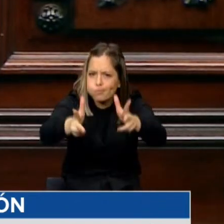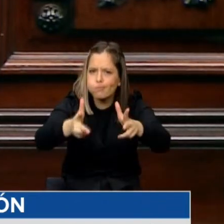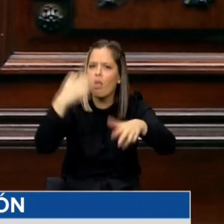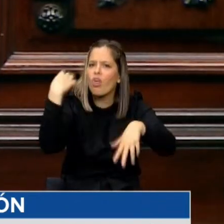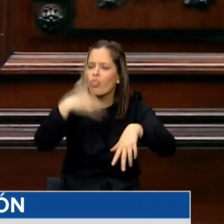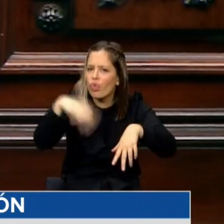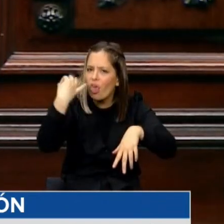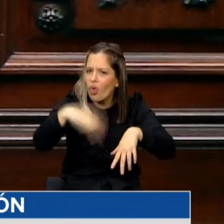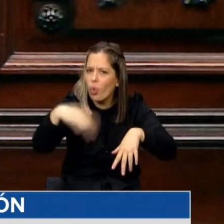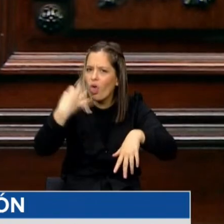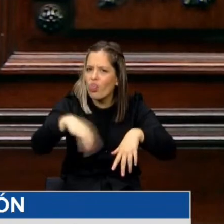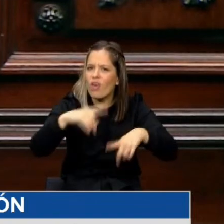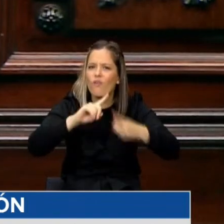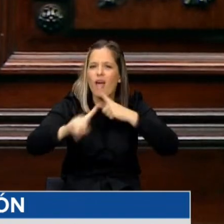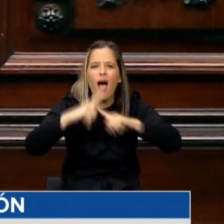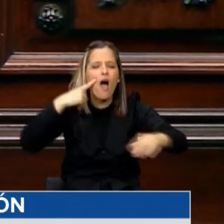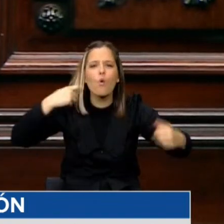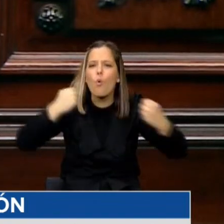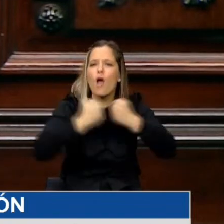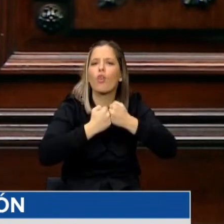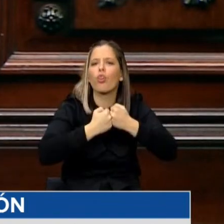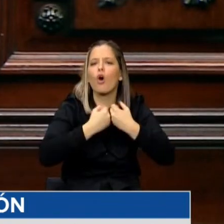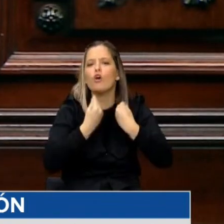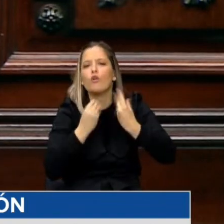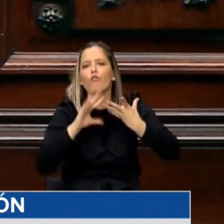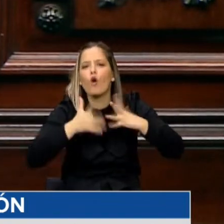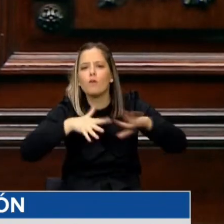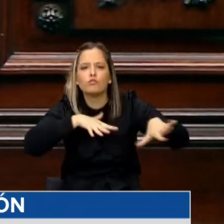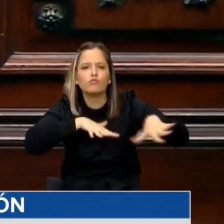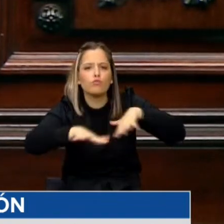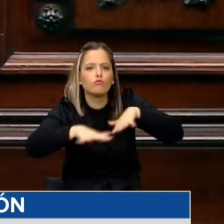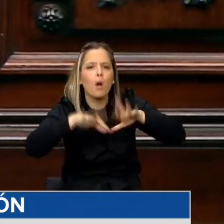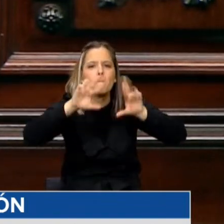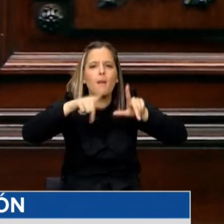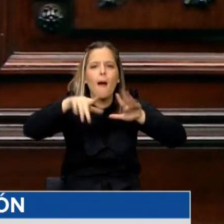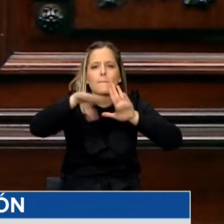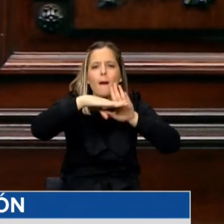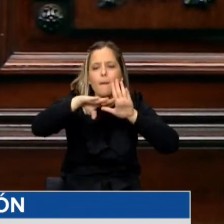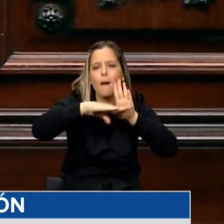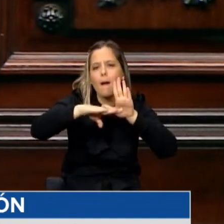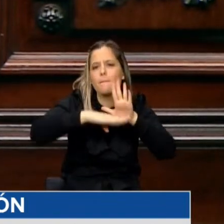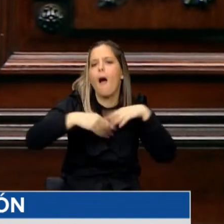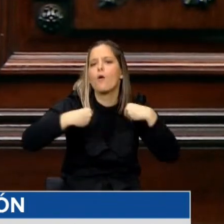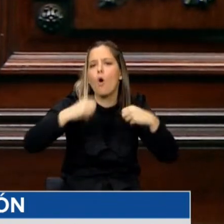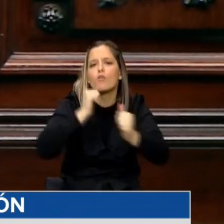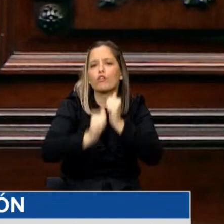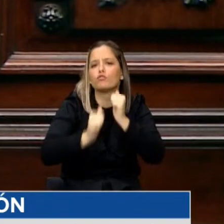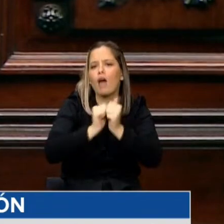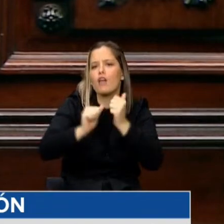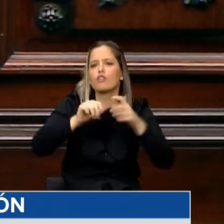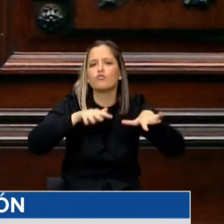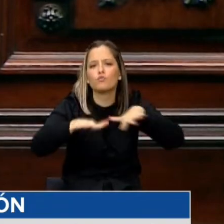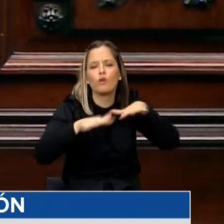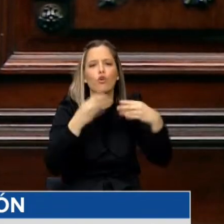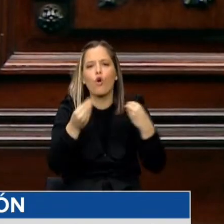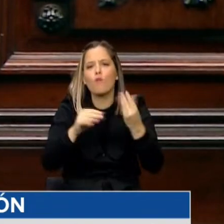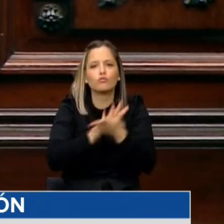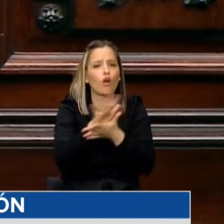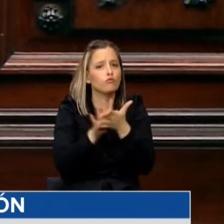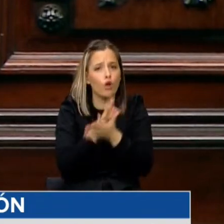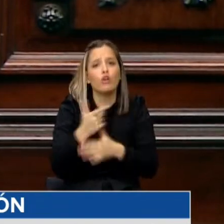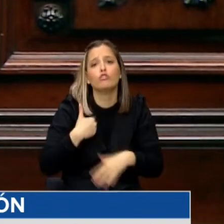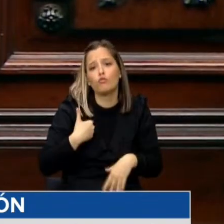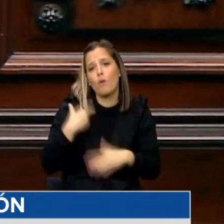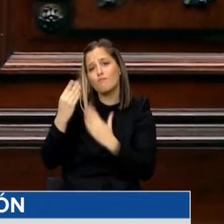marcos de cómo abordar la problemática de la inseguridad, de la inseguridad en Rosario. Y desde que asumí como jefe de